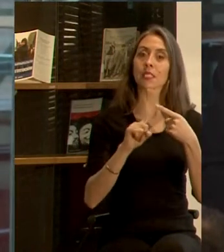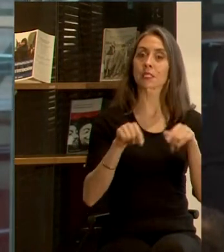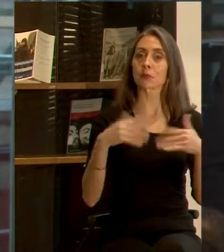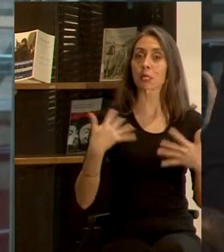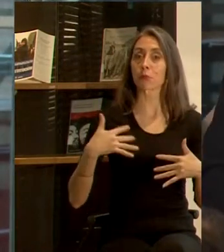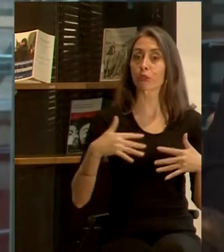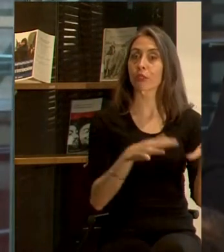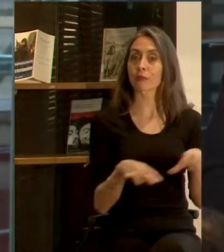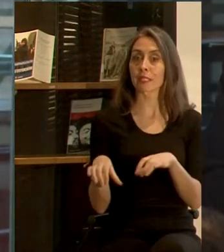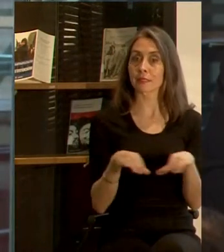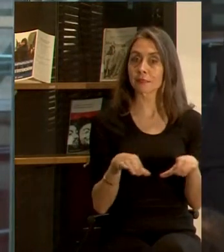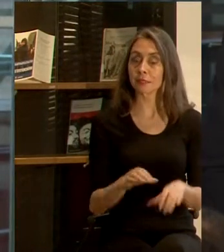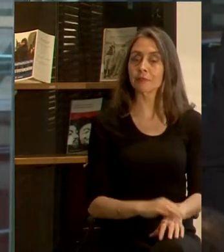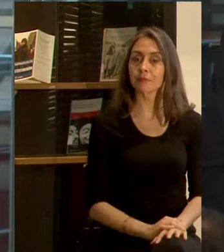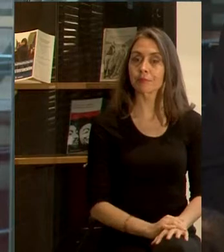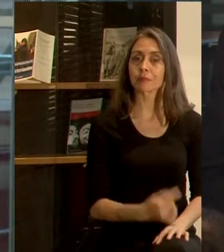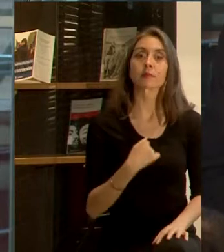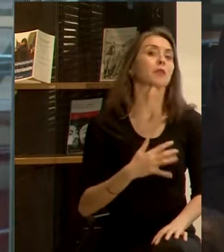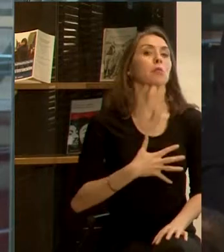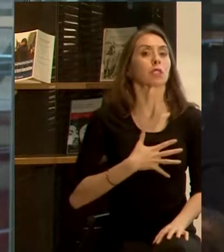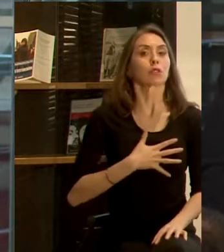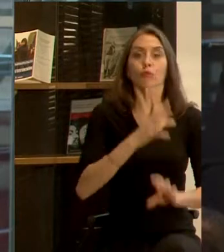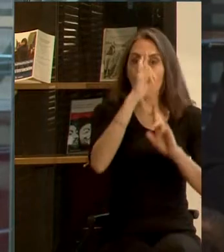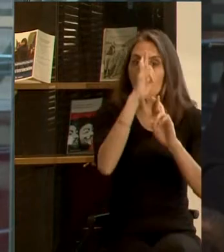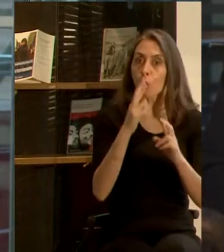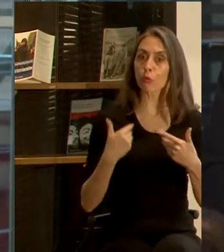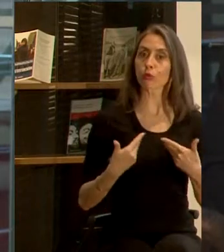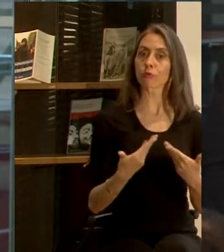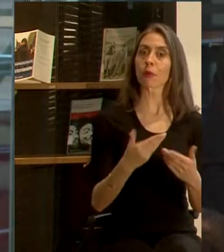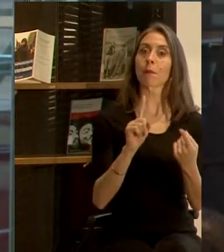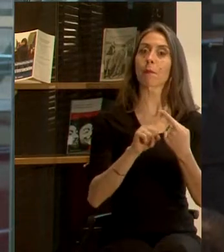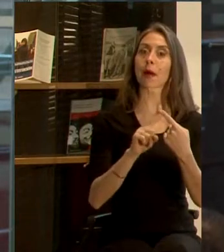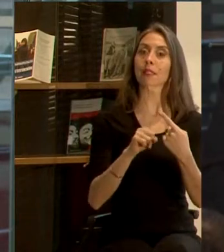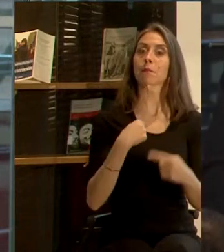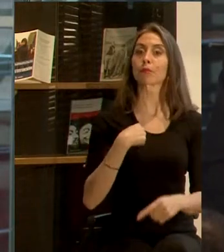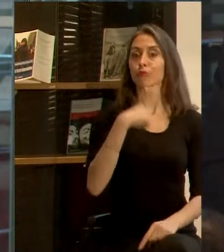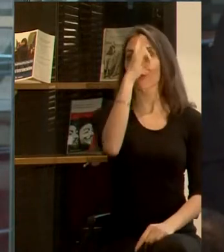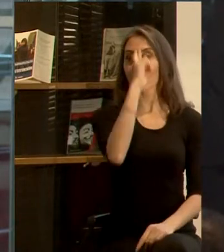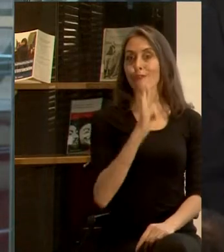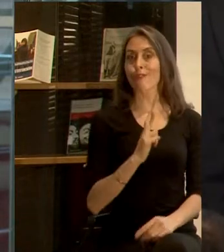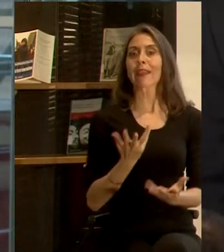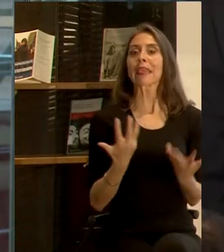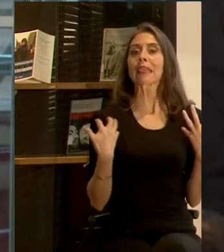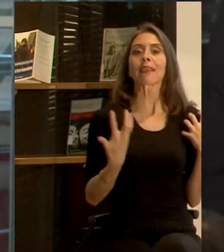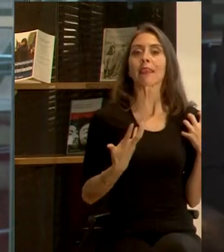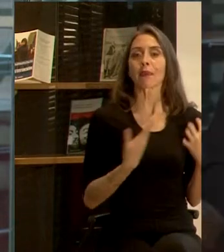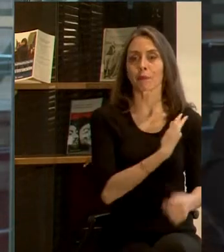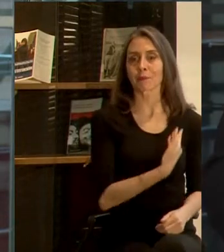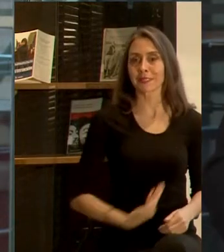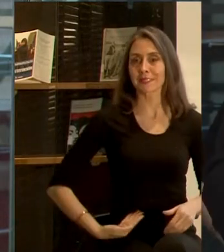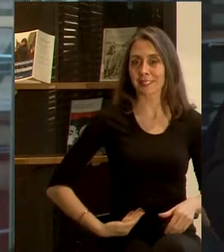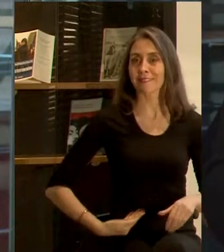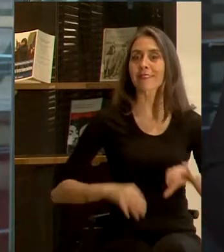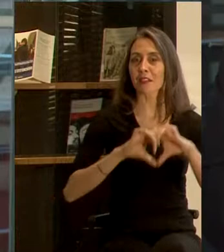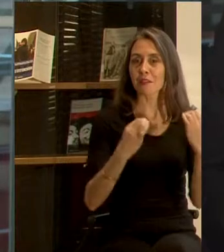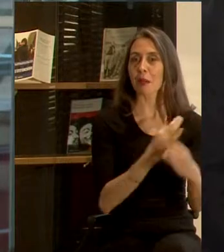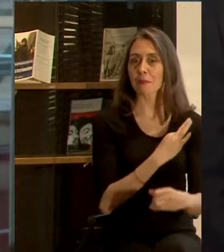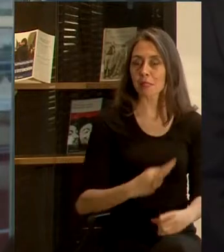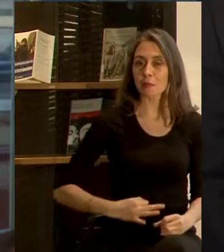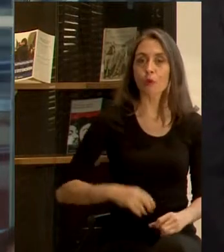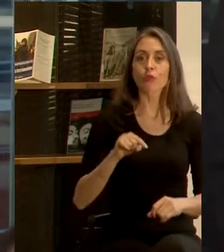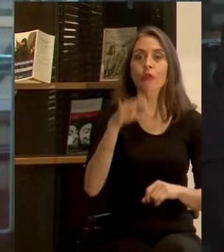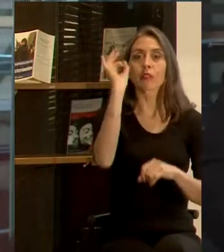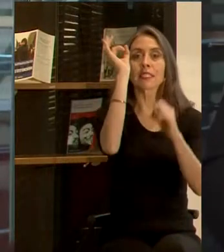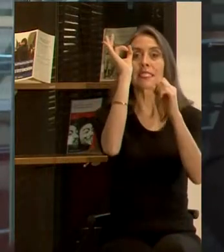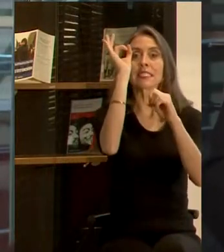importante actividad. Me siento honrado de poder participar dentro de mi rol como presidente de la Cámara de Diputados en la inauguración de este